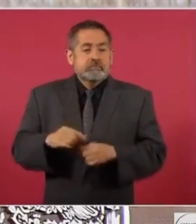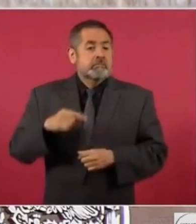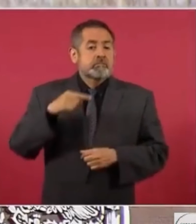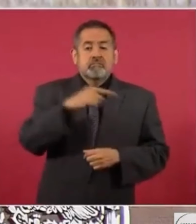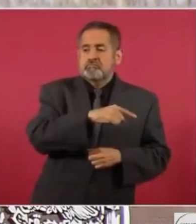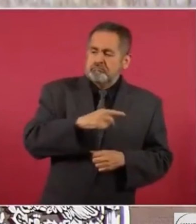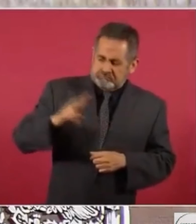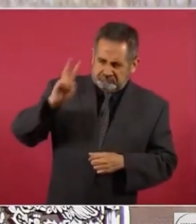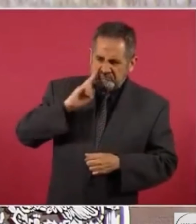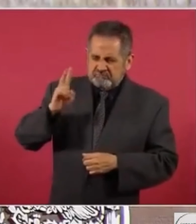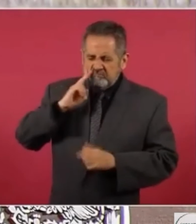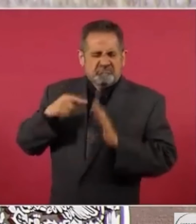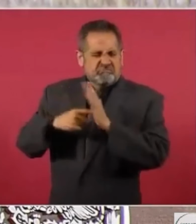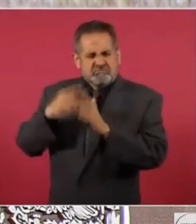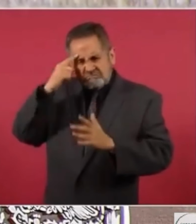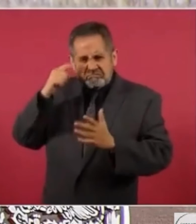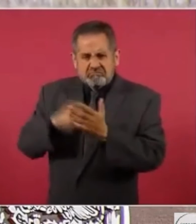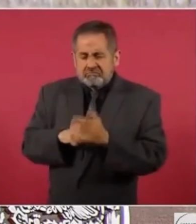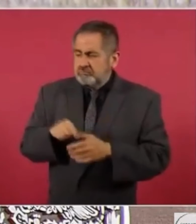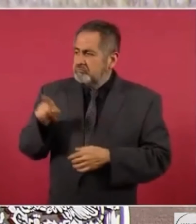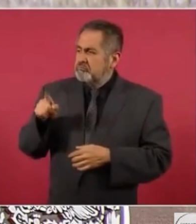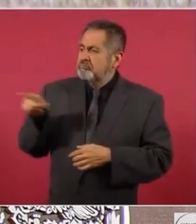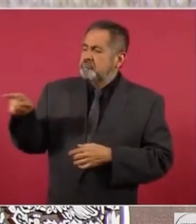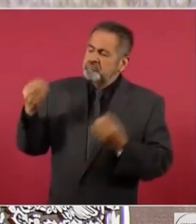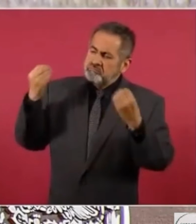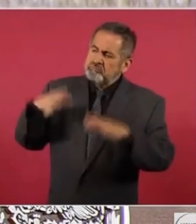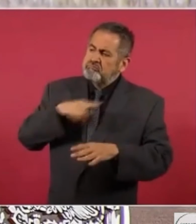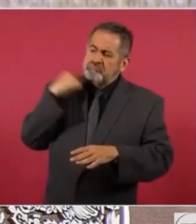apuesta de que íbamos a perder